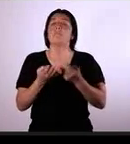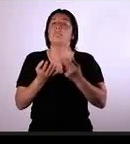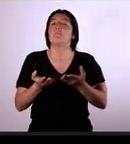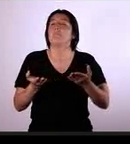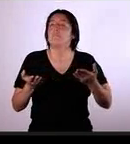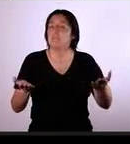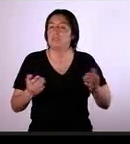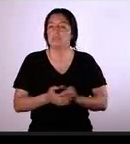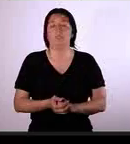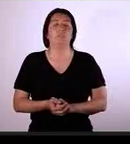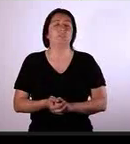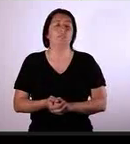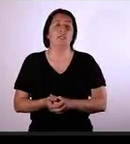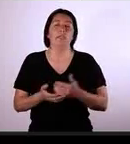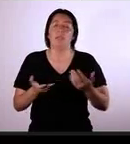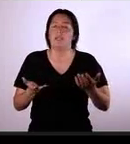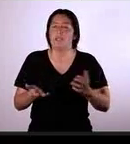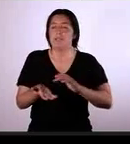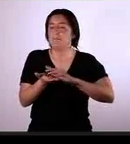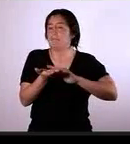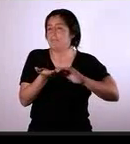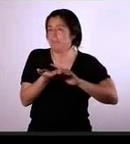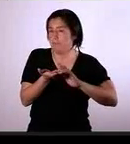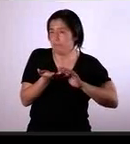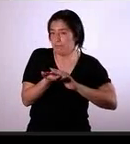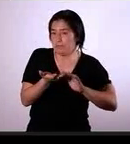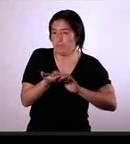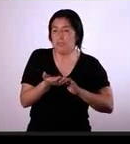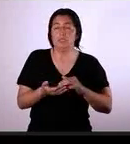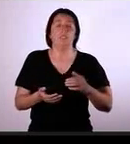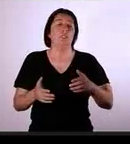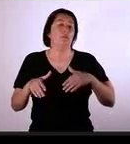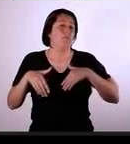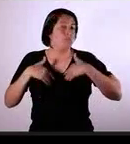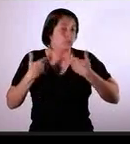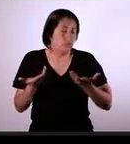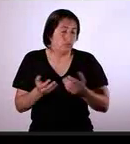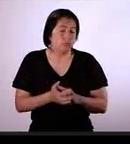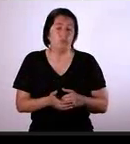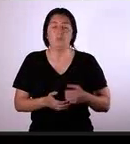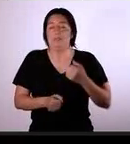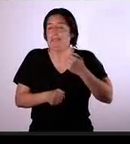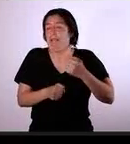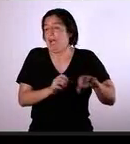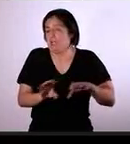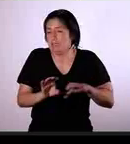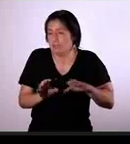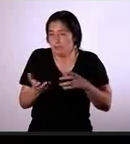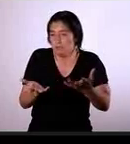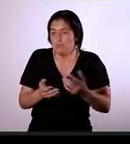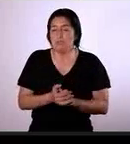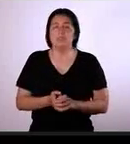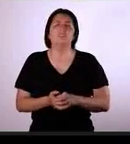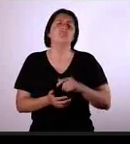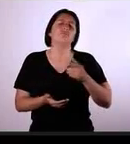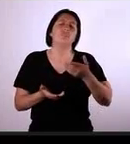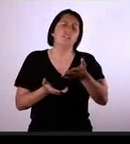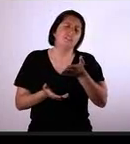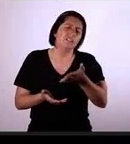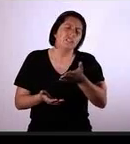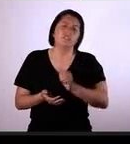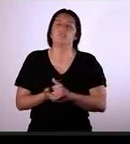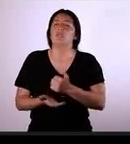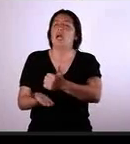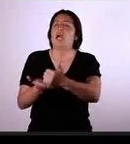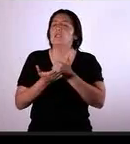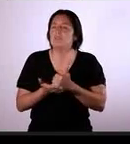material en el sistema Braille que hemos podido nosotros trabajar y que, digamos, es con